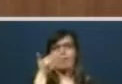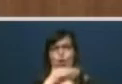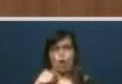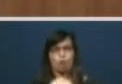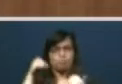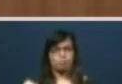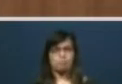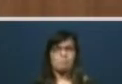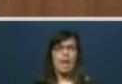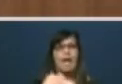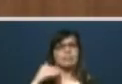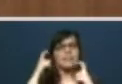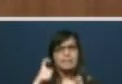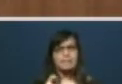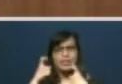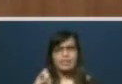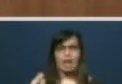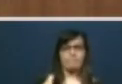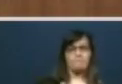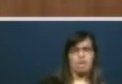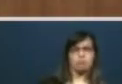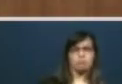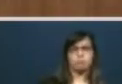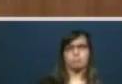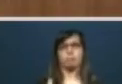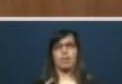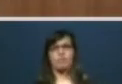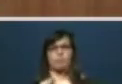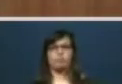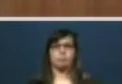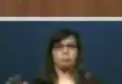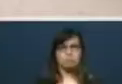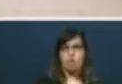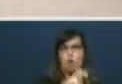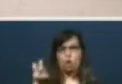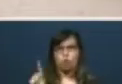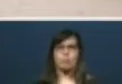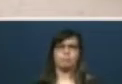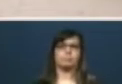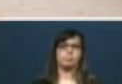necesidades de conciliación distintas de la laboral la formación